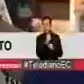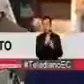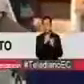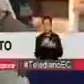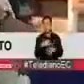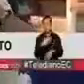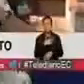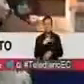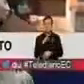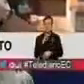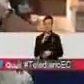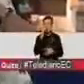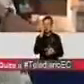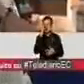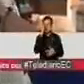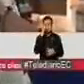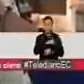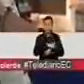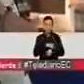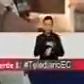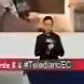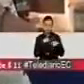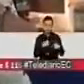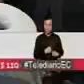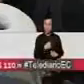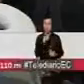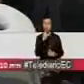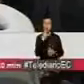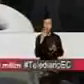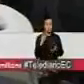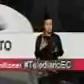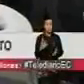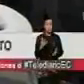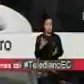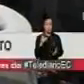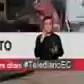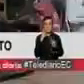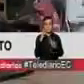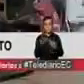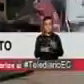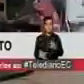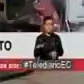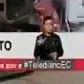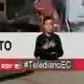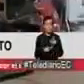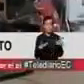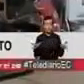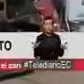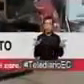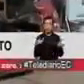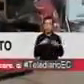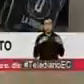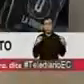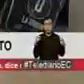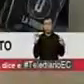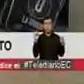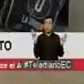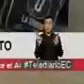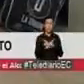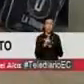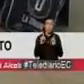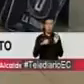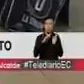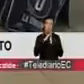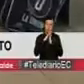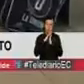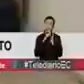Mi marido es enfermo, está operado al corazón, no tiene medicación. Este es el panorama. Personas en las sillas o paseando, otros en el